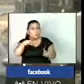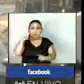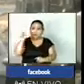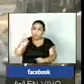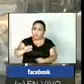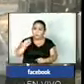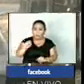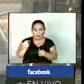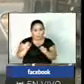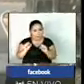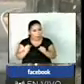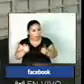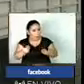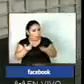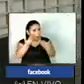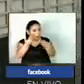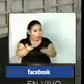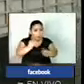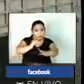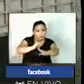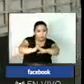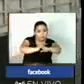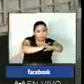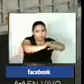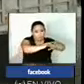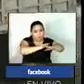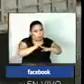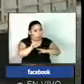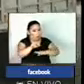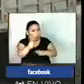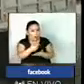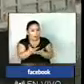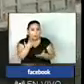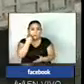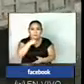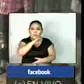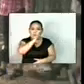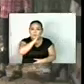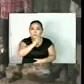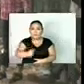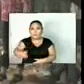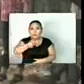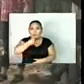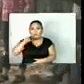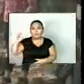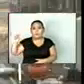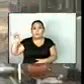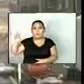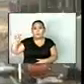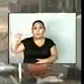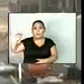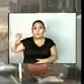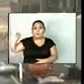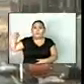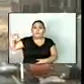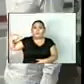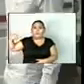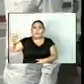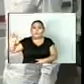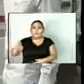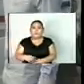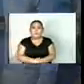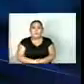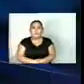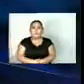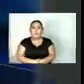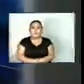contribuyen en la eliminación de otras bacterias Christopher Cornejo Noticiero Hechos